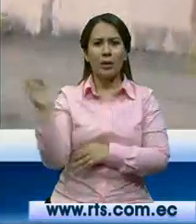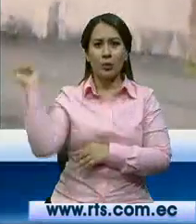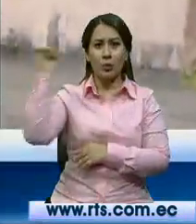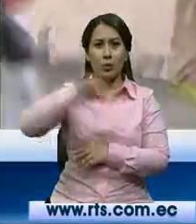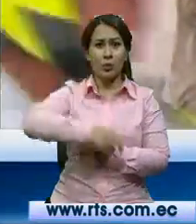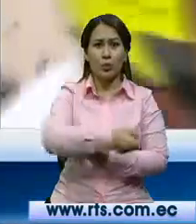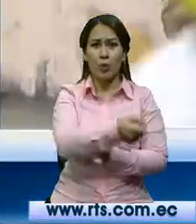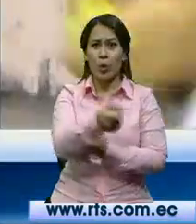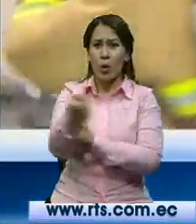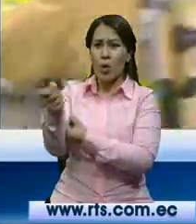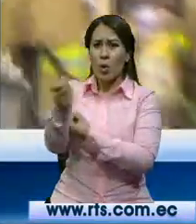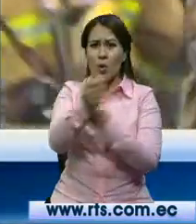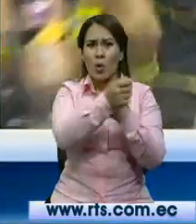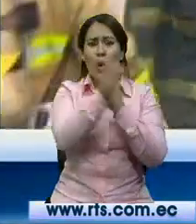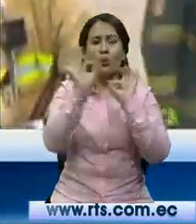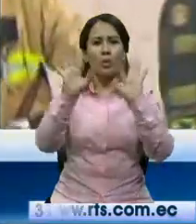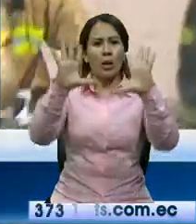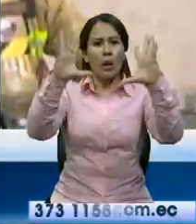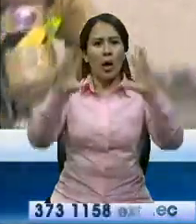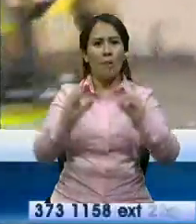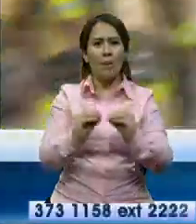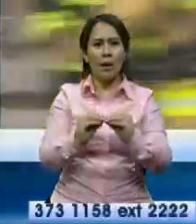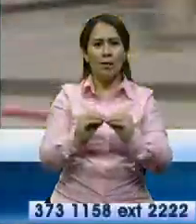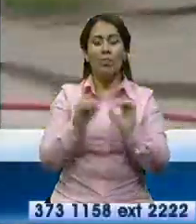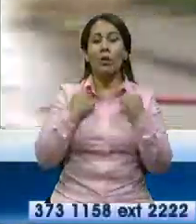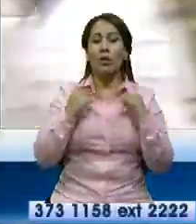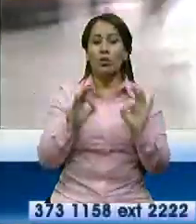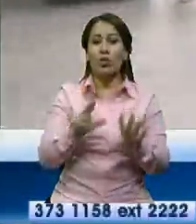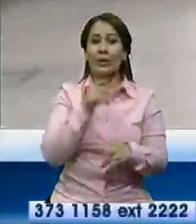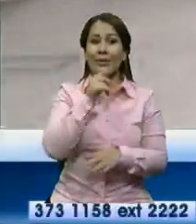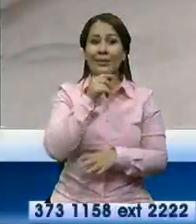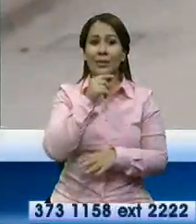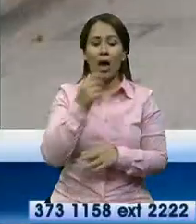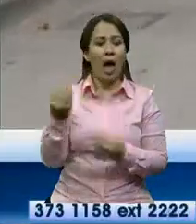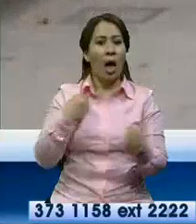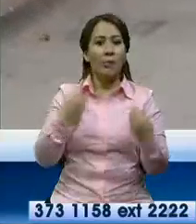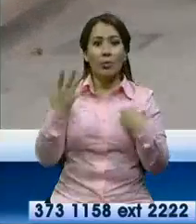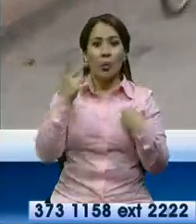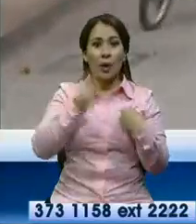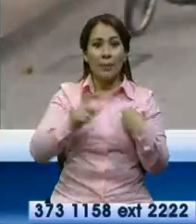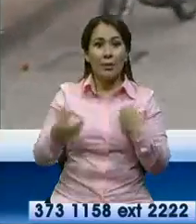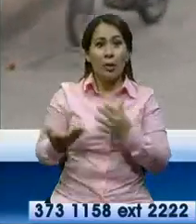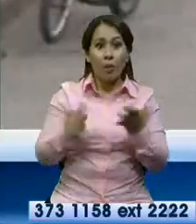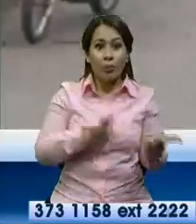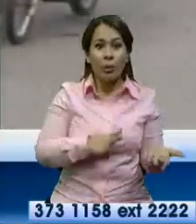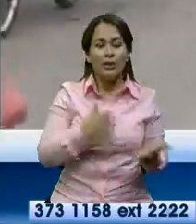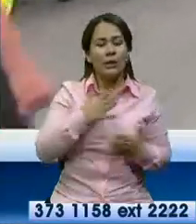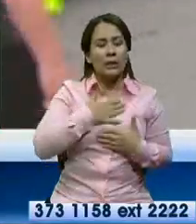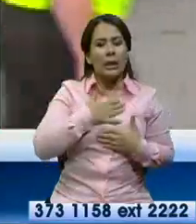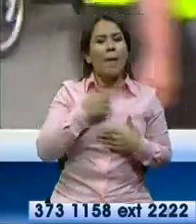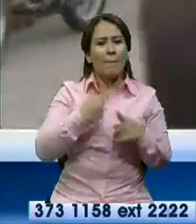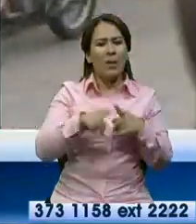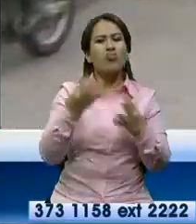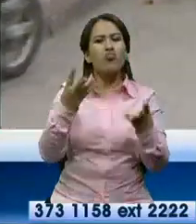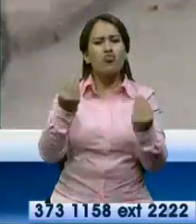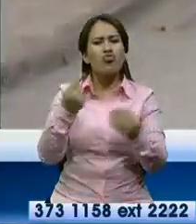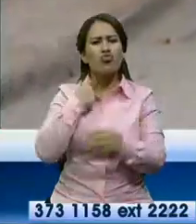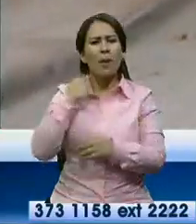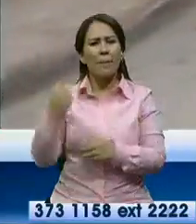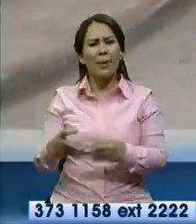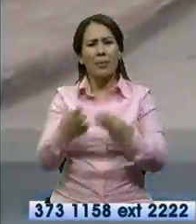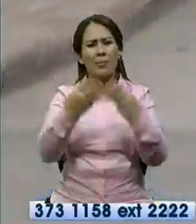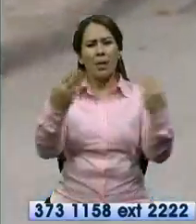al sitio y lograron apagar las llamas. Afortunadamente no se reportaron víctimas que lamentar, pero sí cuantiosos daños